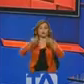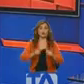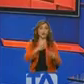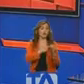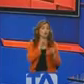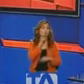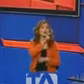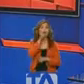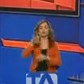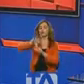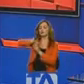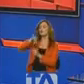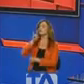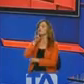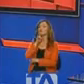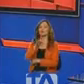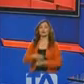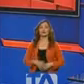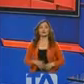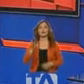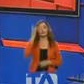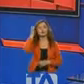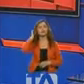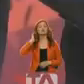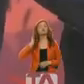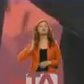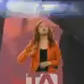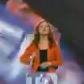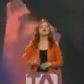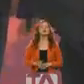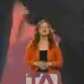Quito Turismo y la Embajada de Estados Unidos.